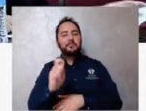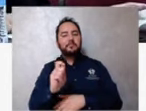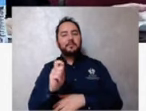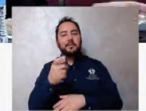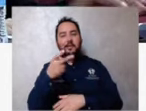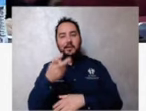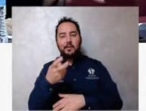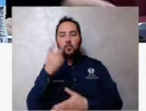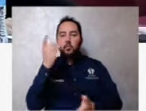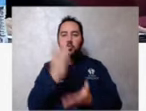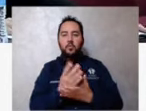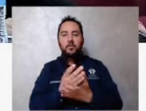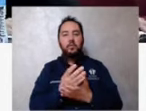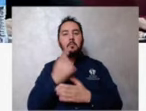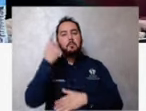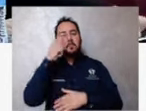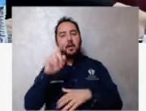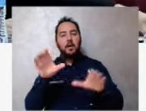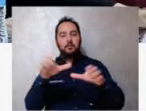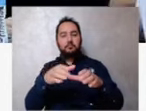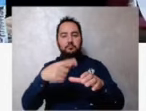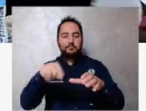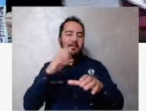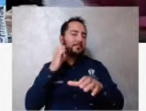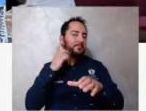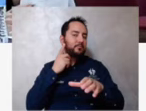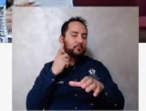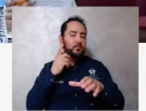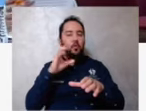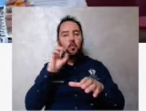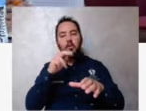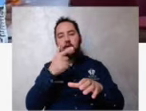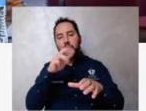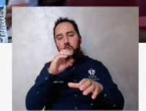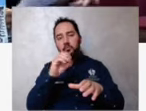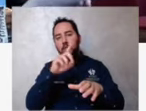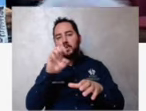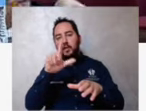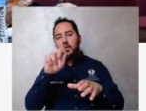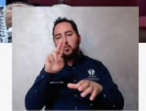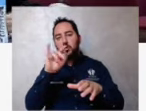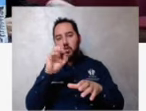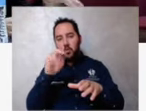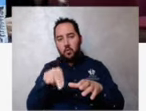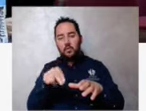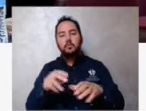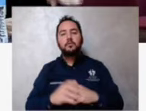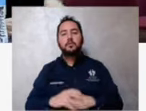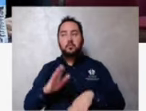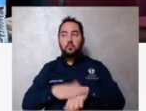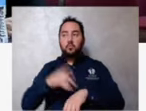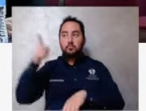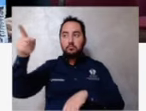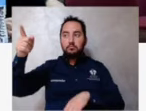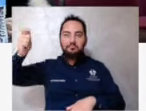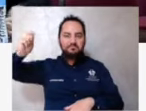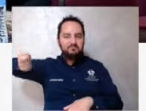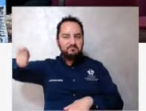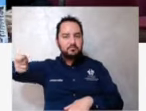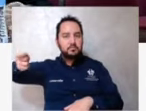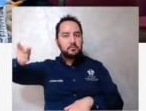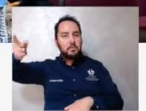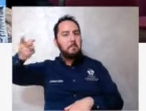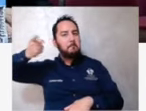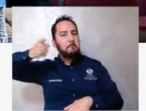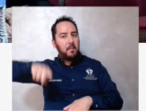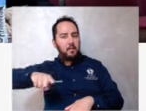corresponde exclusivamente al Congreso de la Unión. Ahora bien, toda vez que en los efectos de la sentencia de la autoridad federal antes mencionada, se